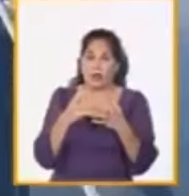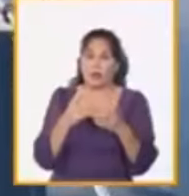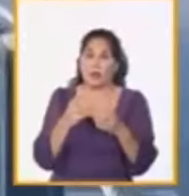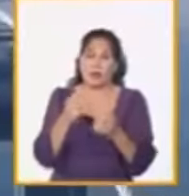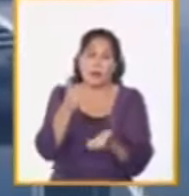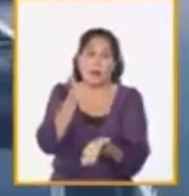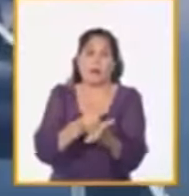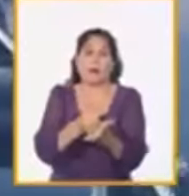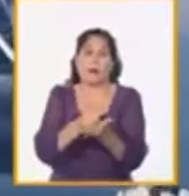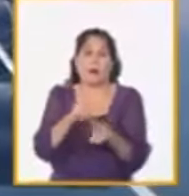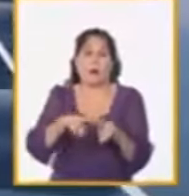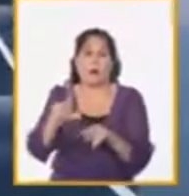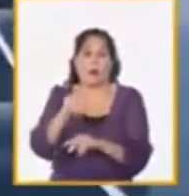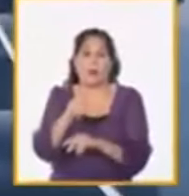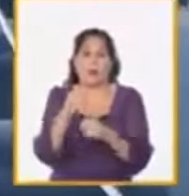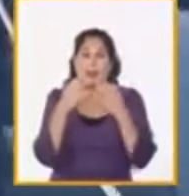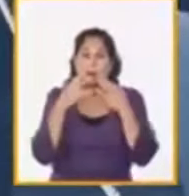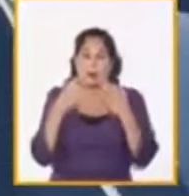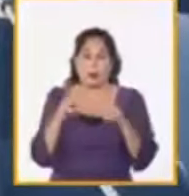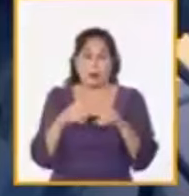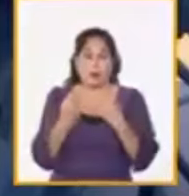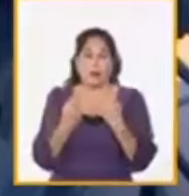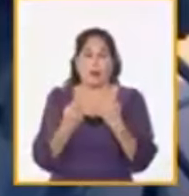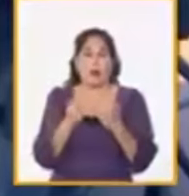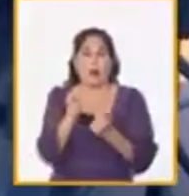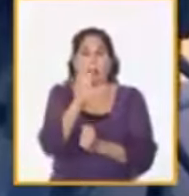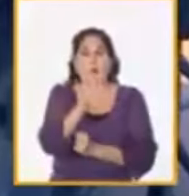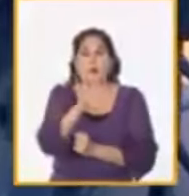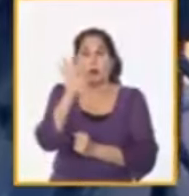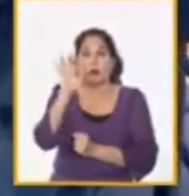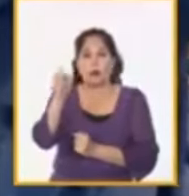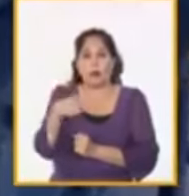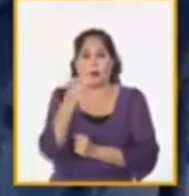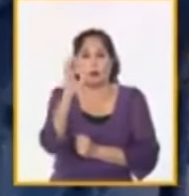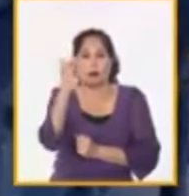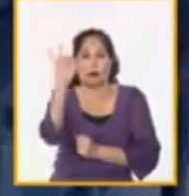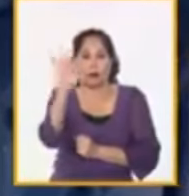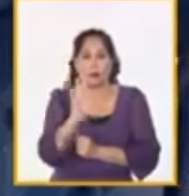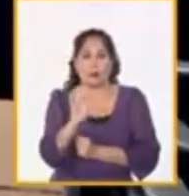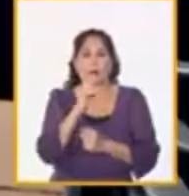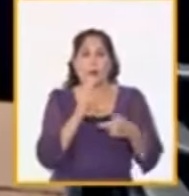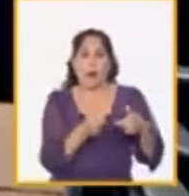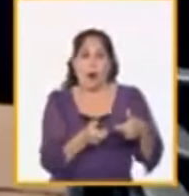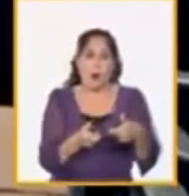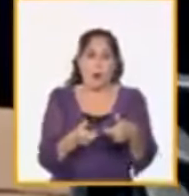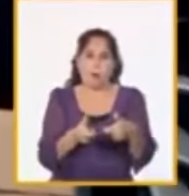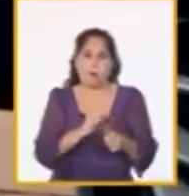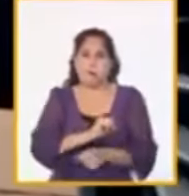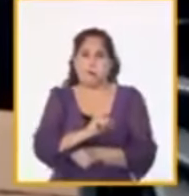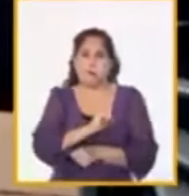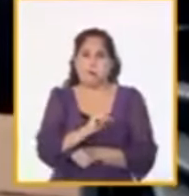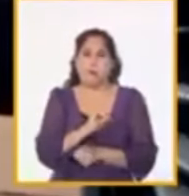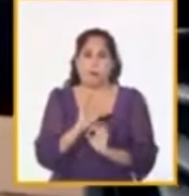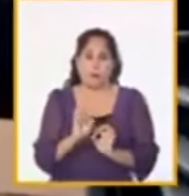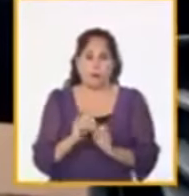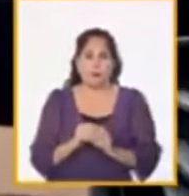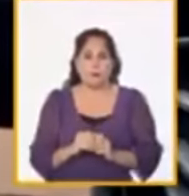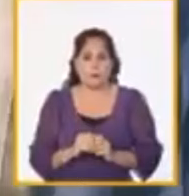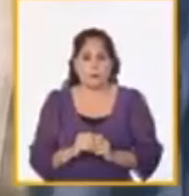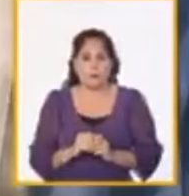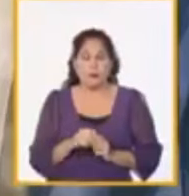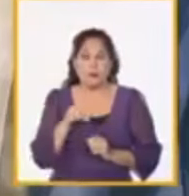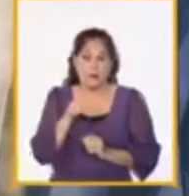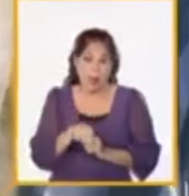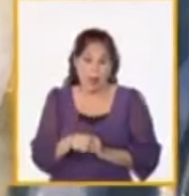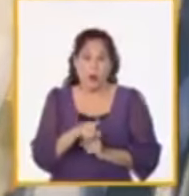municipal de Holguín, porque suministra el 58,7% del agua, del balance de agua. En estos días tuvimos